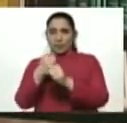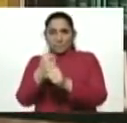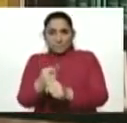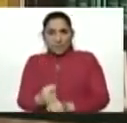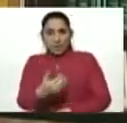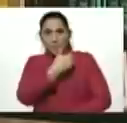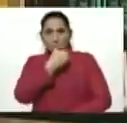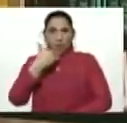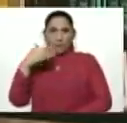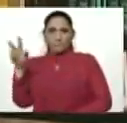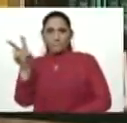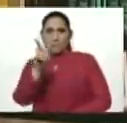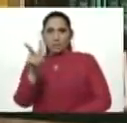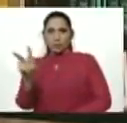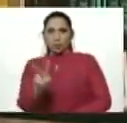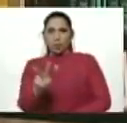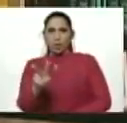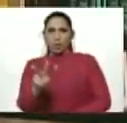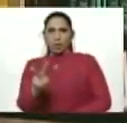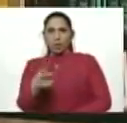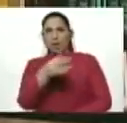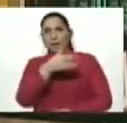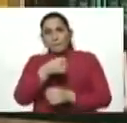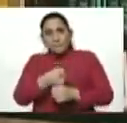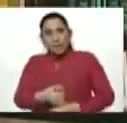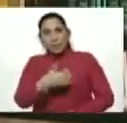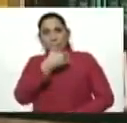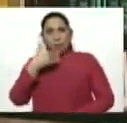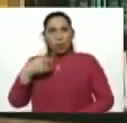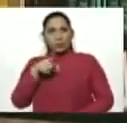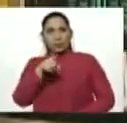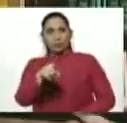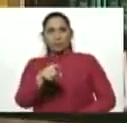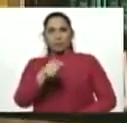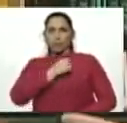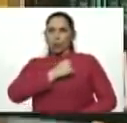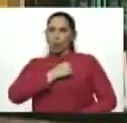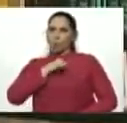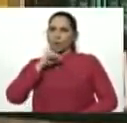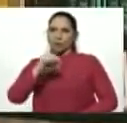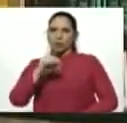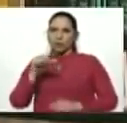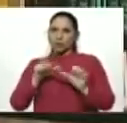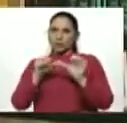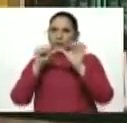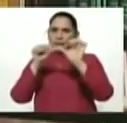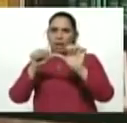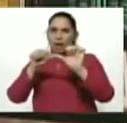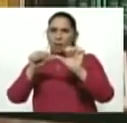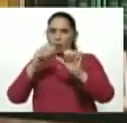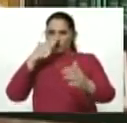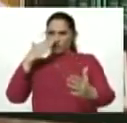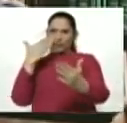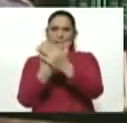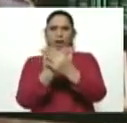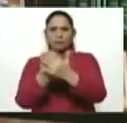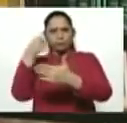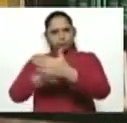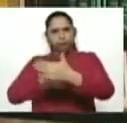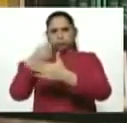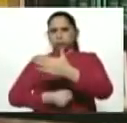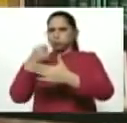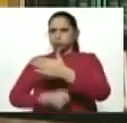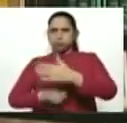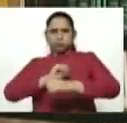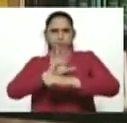de Venezuela, espero lo mejor de ti, compatriota, para que sigamos nosotros enfrentando el coronavirus, enfrentando todo lo que